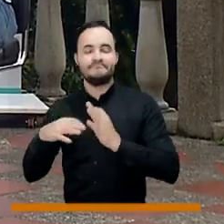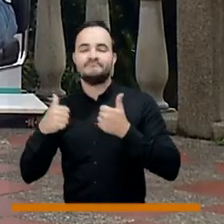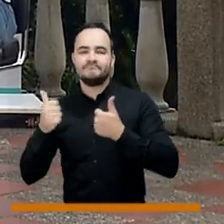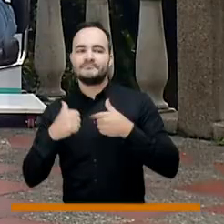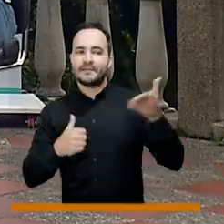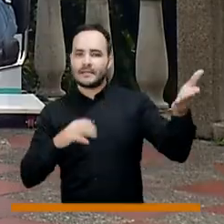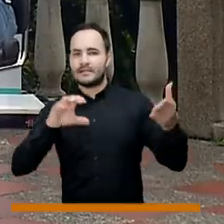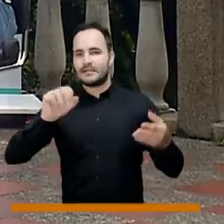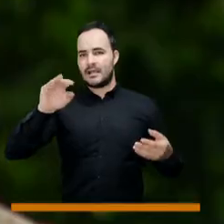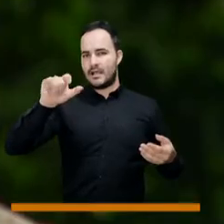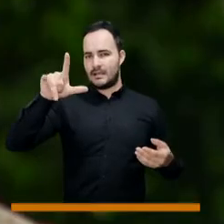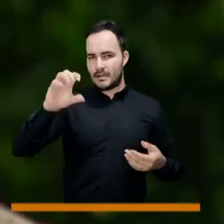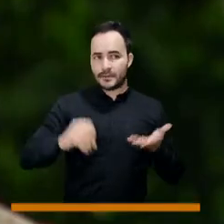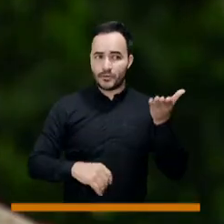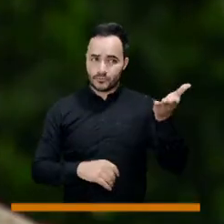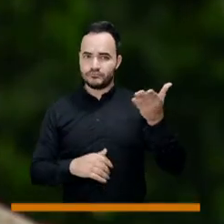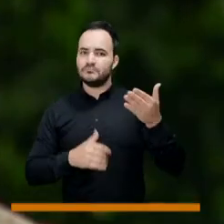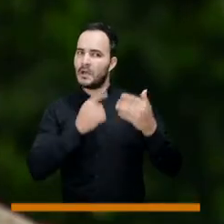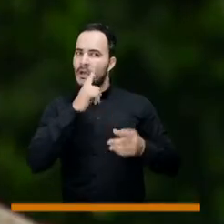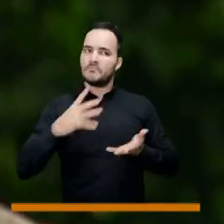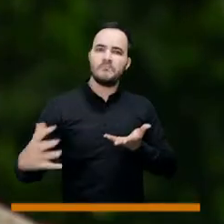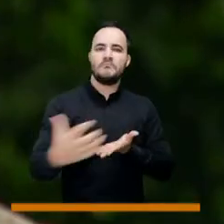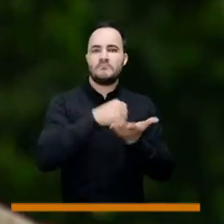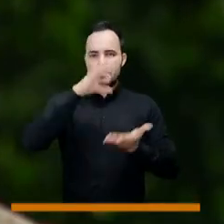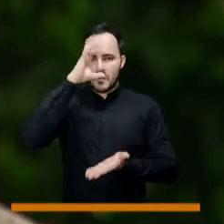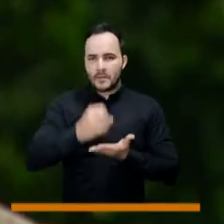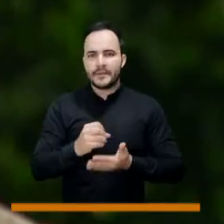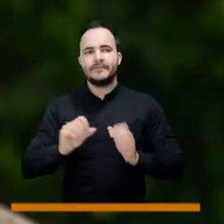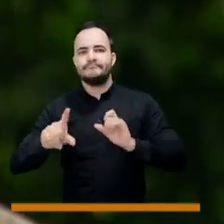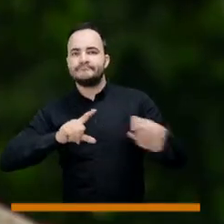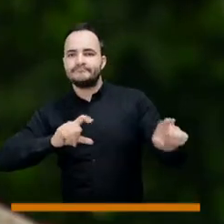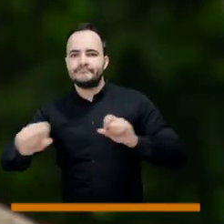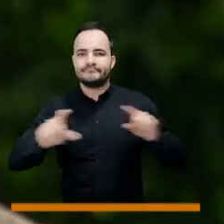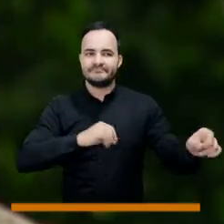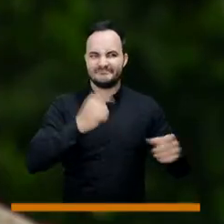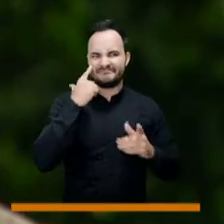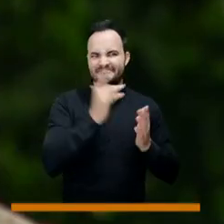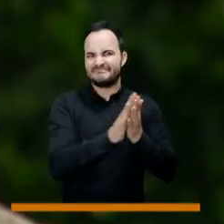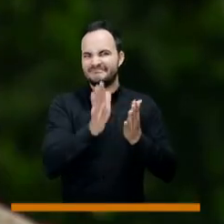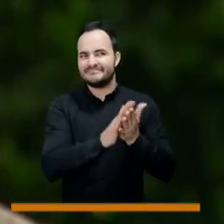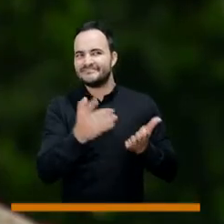concejal, lo invito a usted y a nuestros televidentes que nos acompañen con Camilo, que también está